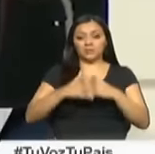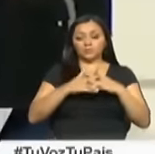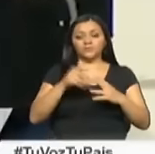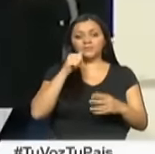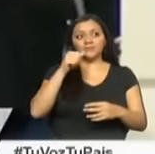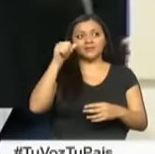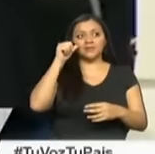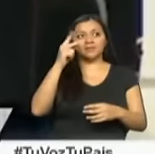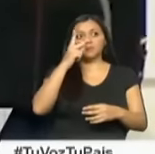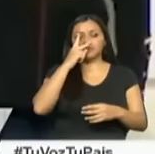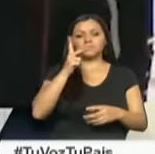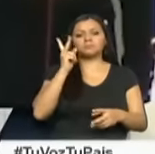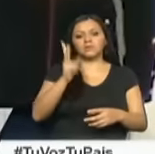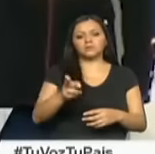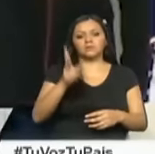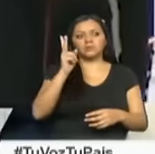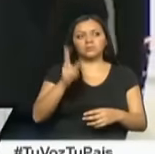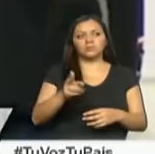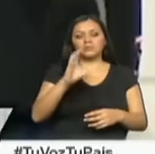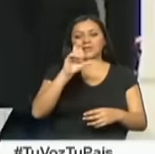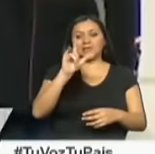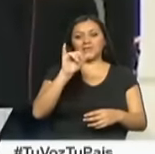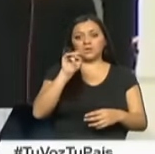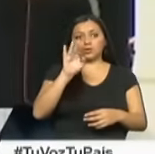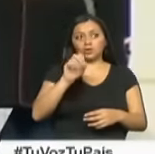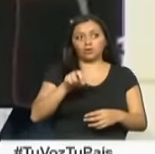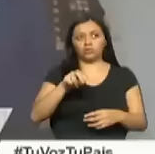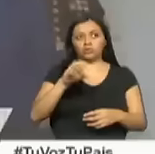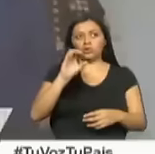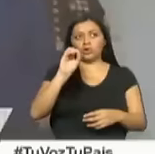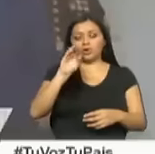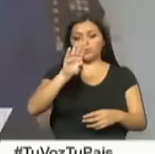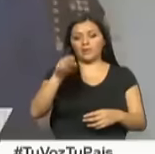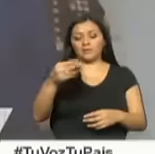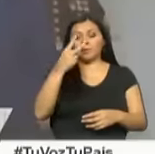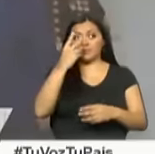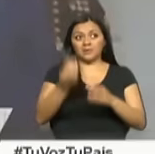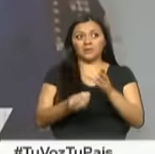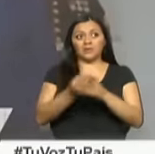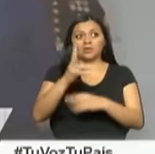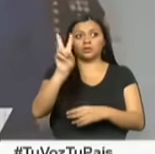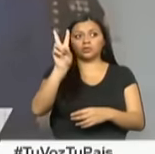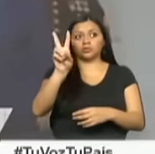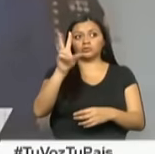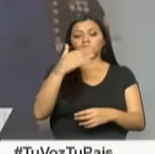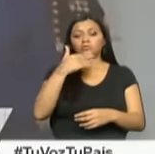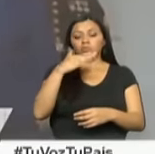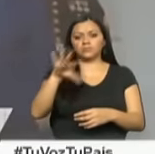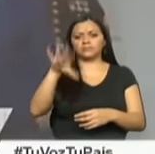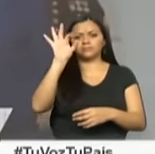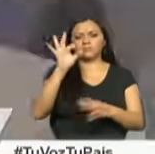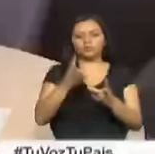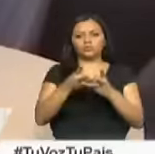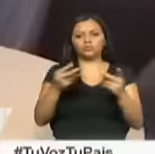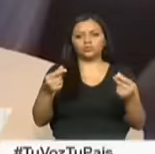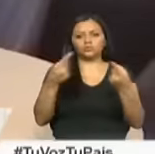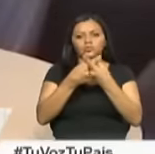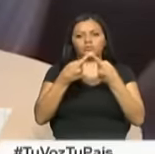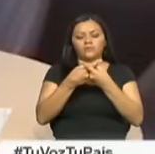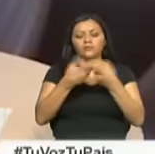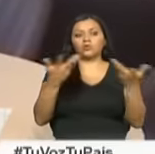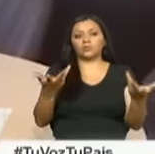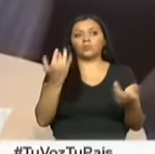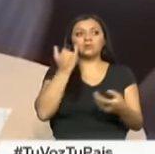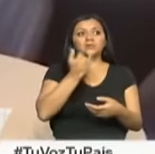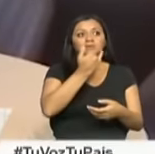con la doctrina Clinton, respetada por Bush y Obama, que contempla la creación de dos estados como la única solución al conflicto entre israelíes